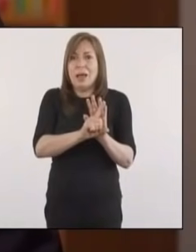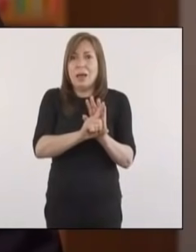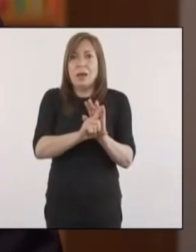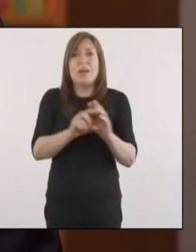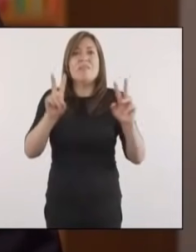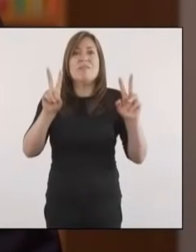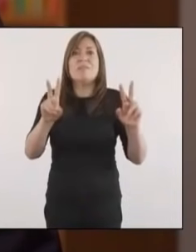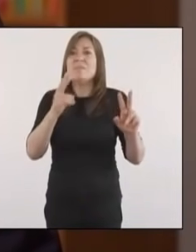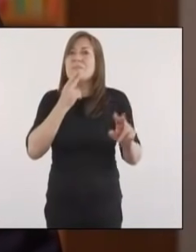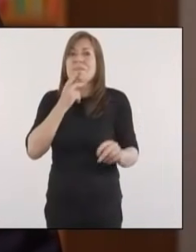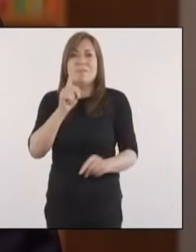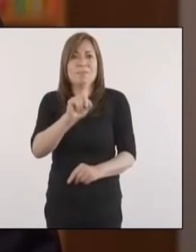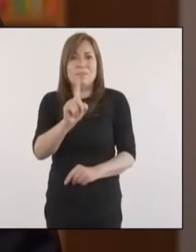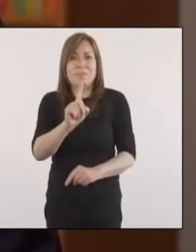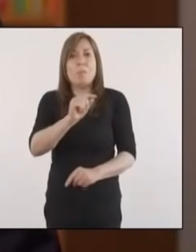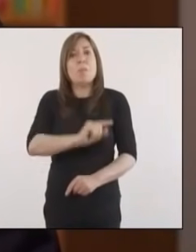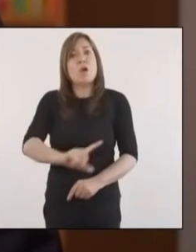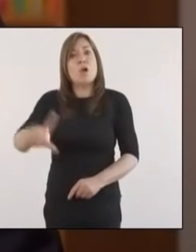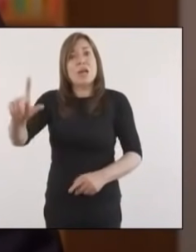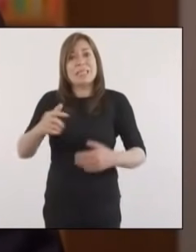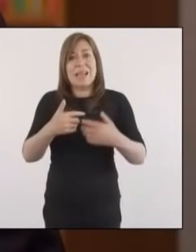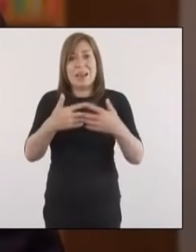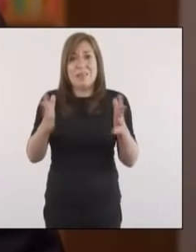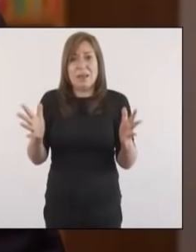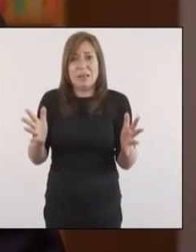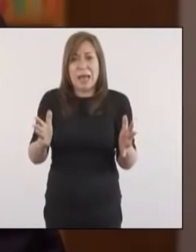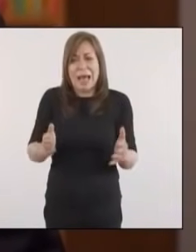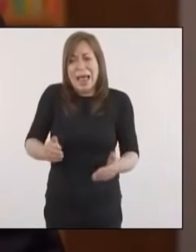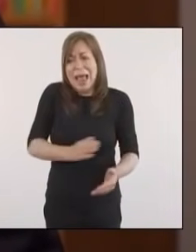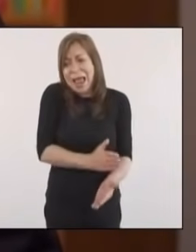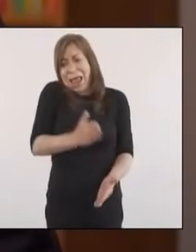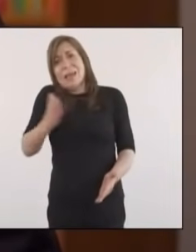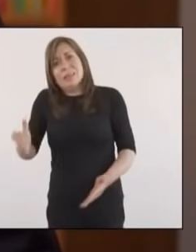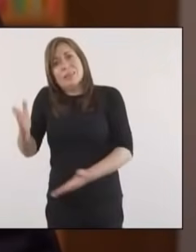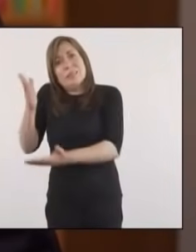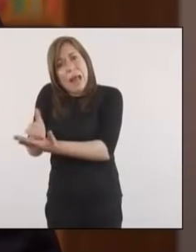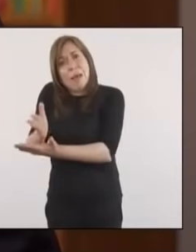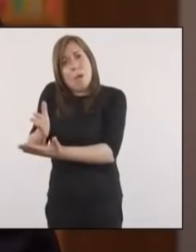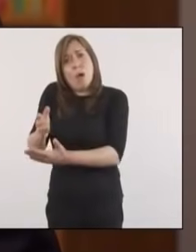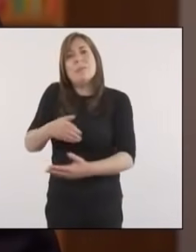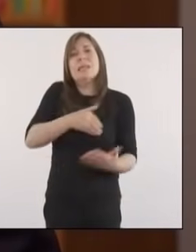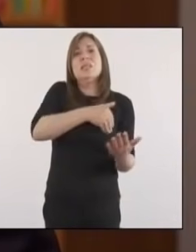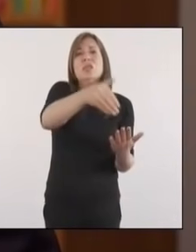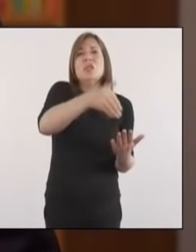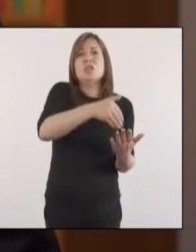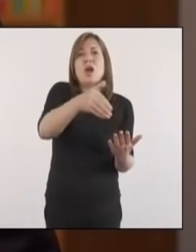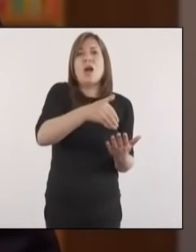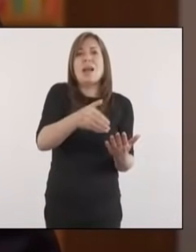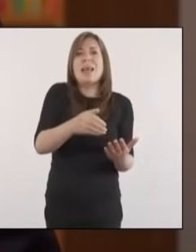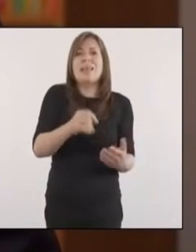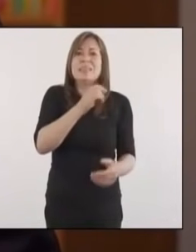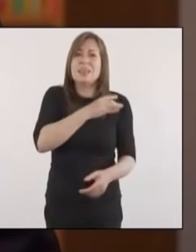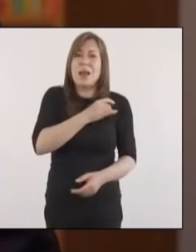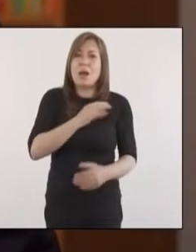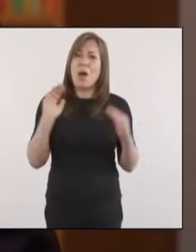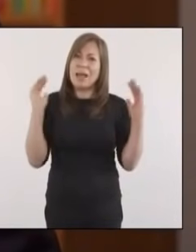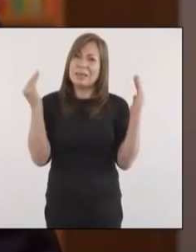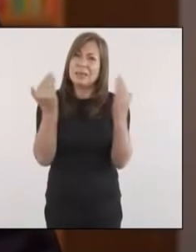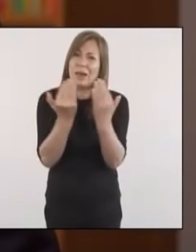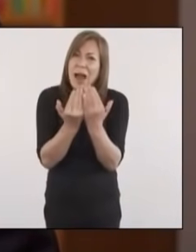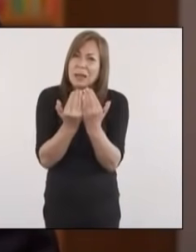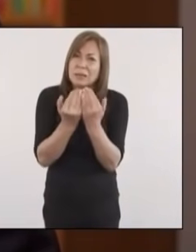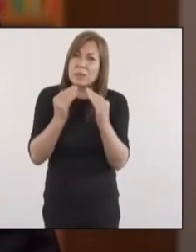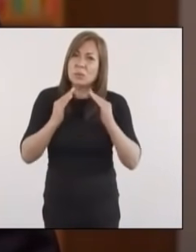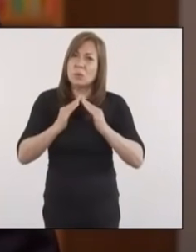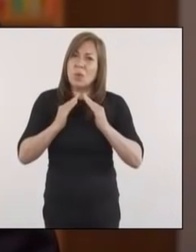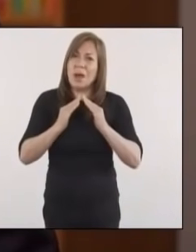que no podamos progresar en libertad. Extremo es que millones de chilenos tienen que encerrarse en sus